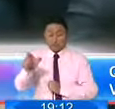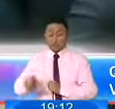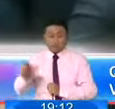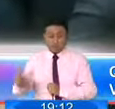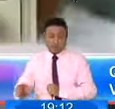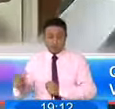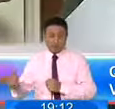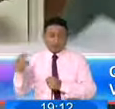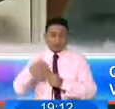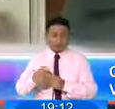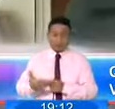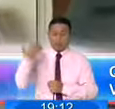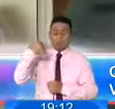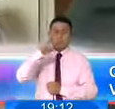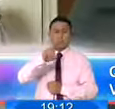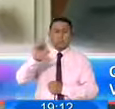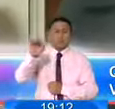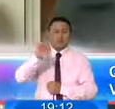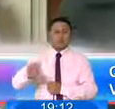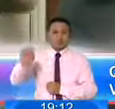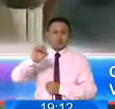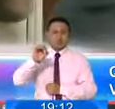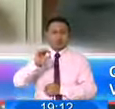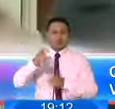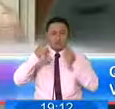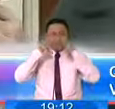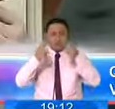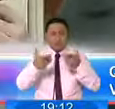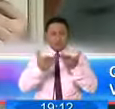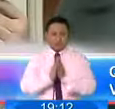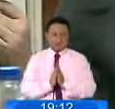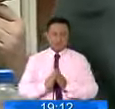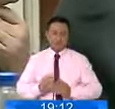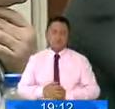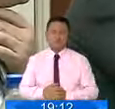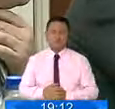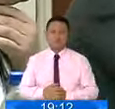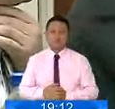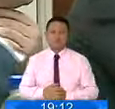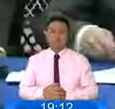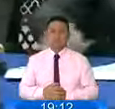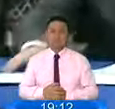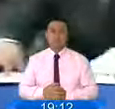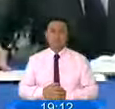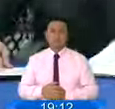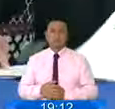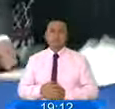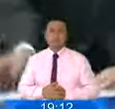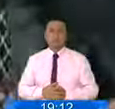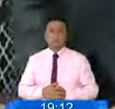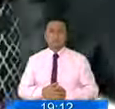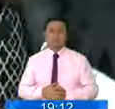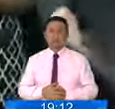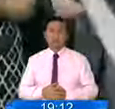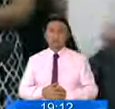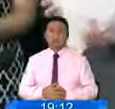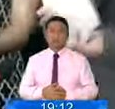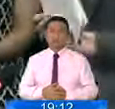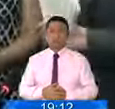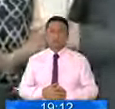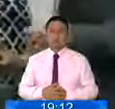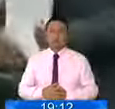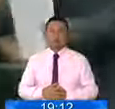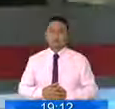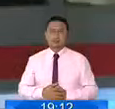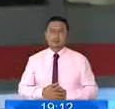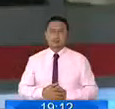realizado el pasado 20 de octubre por el fiscal Carlos Vaca Mancheno. Informó Miguel Ángel